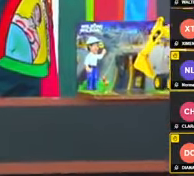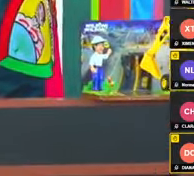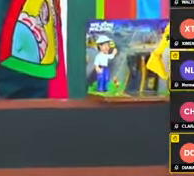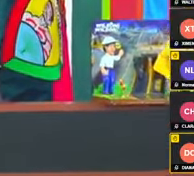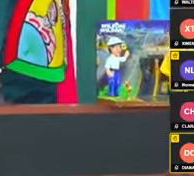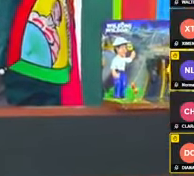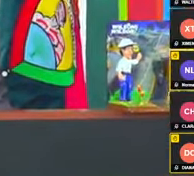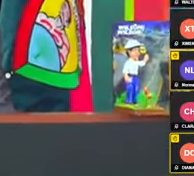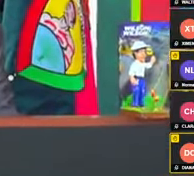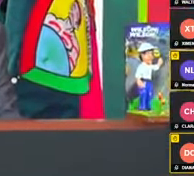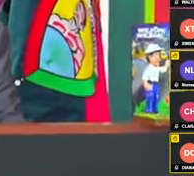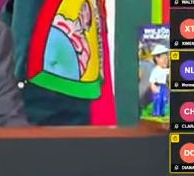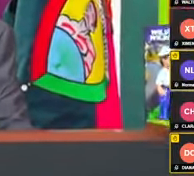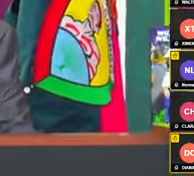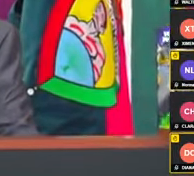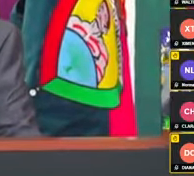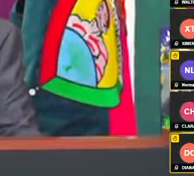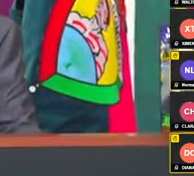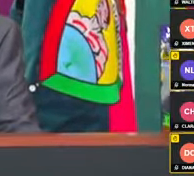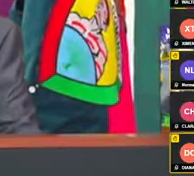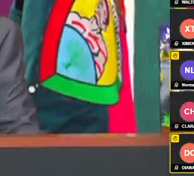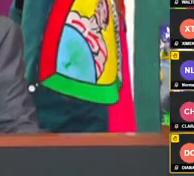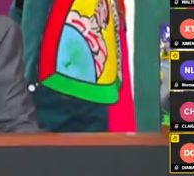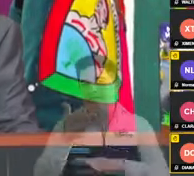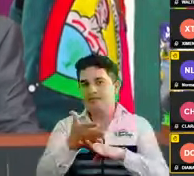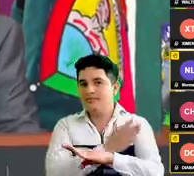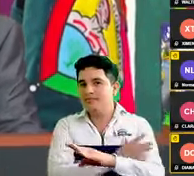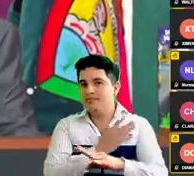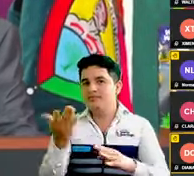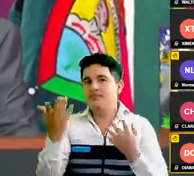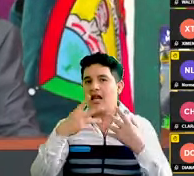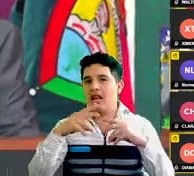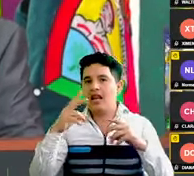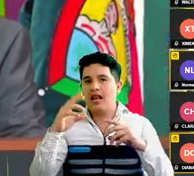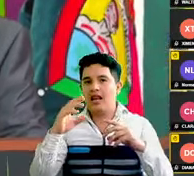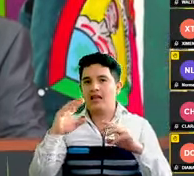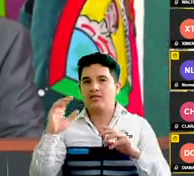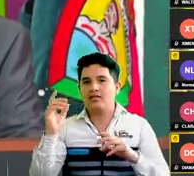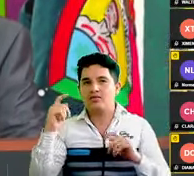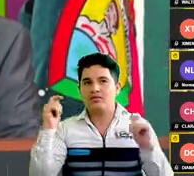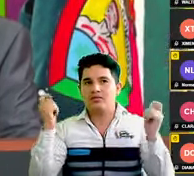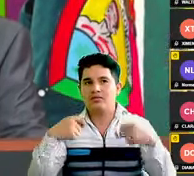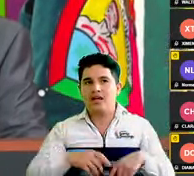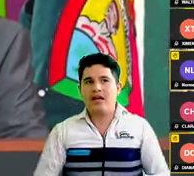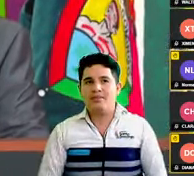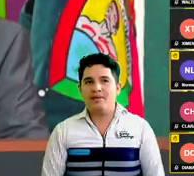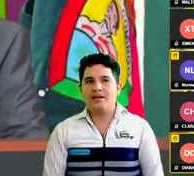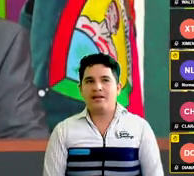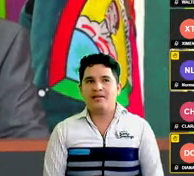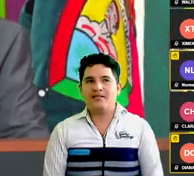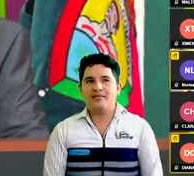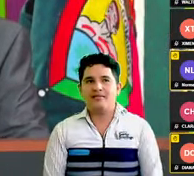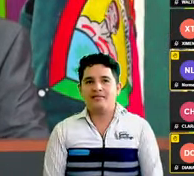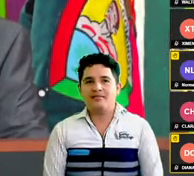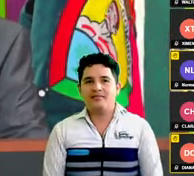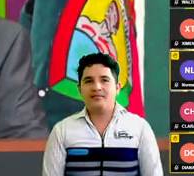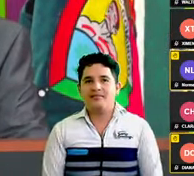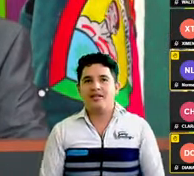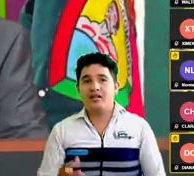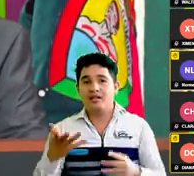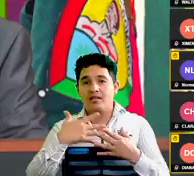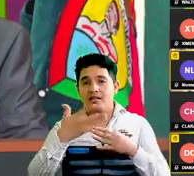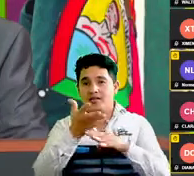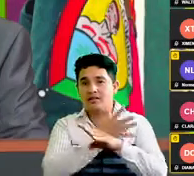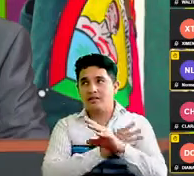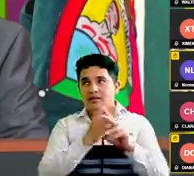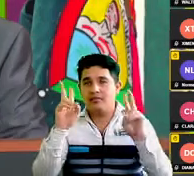En los días anteriores, la escultura de un jaguar que estaba en la intersección